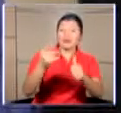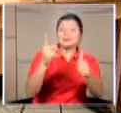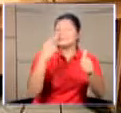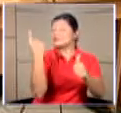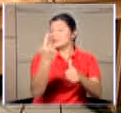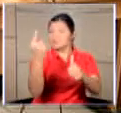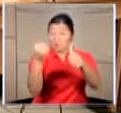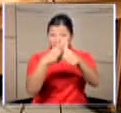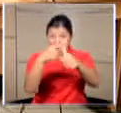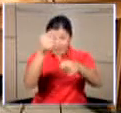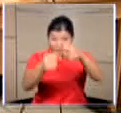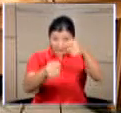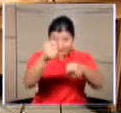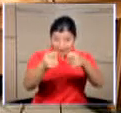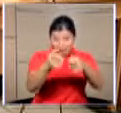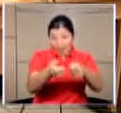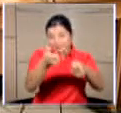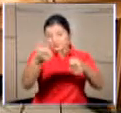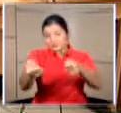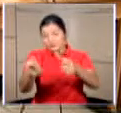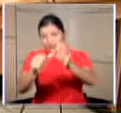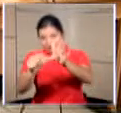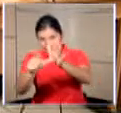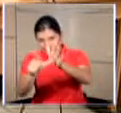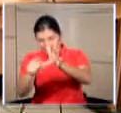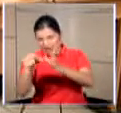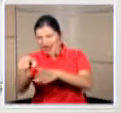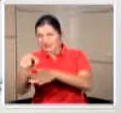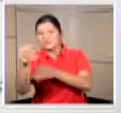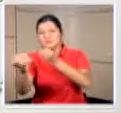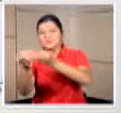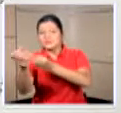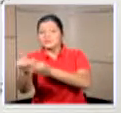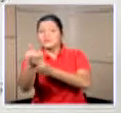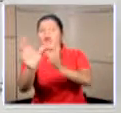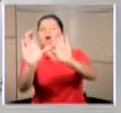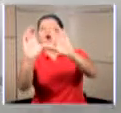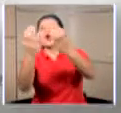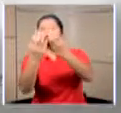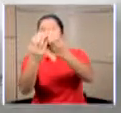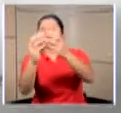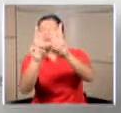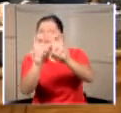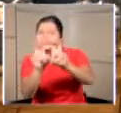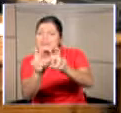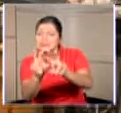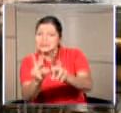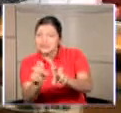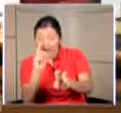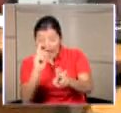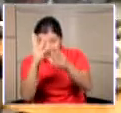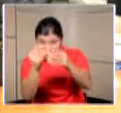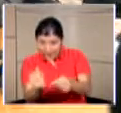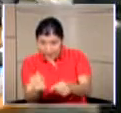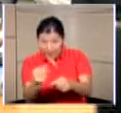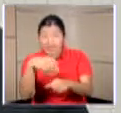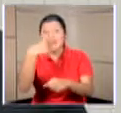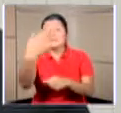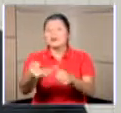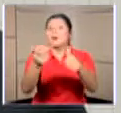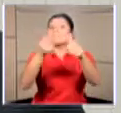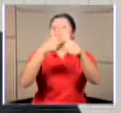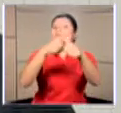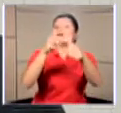Hacendarios, donde es enviado a una subcomisión en el que es estudiado por los legisladores que la integran. Luego, el 1 de